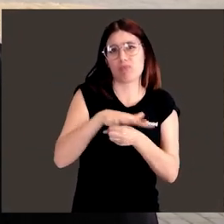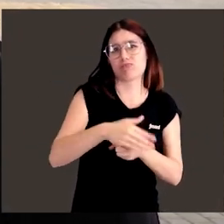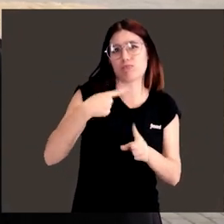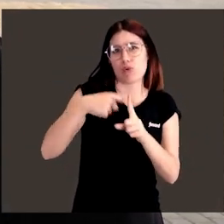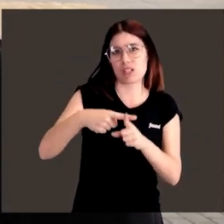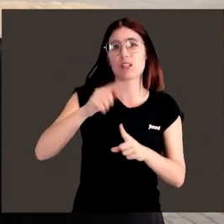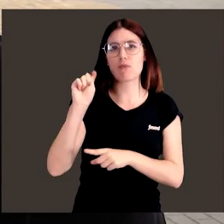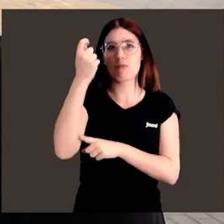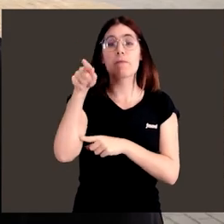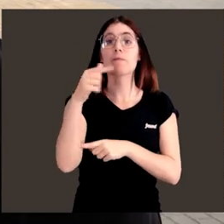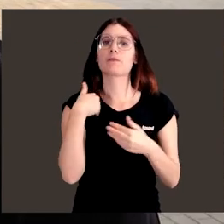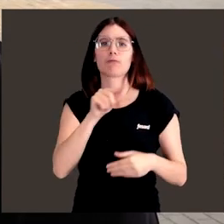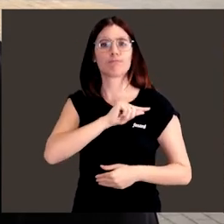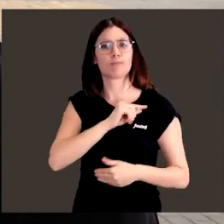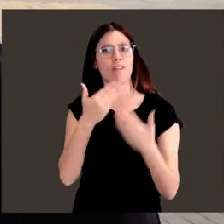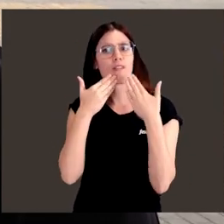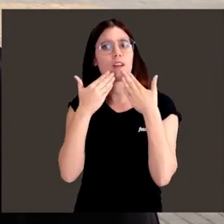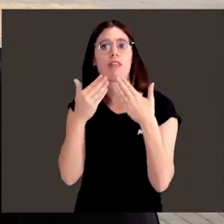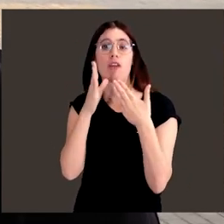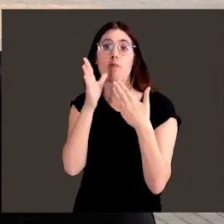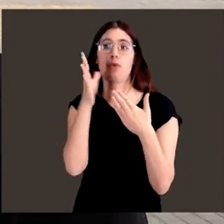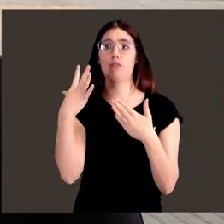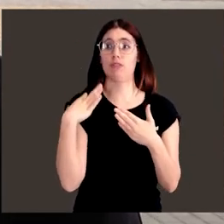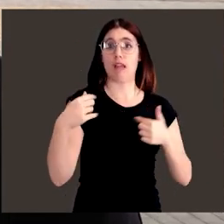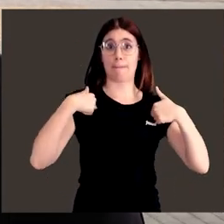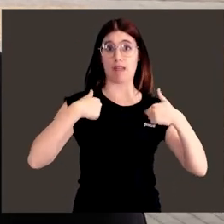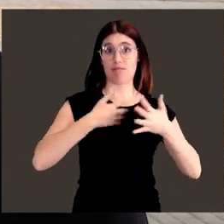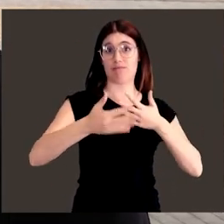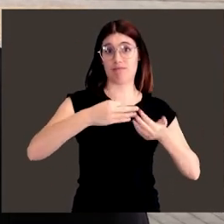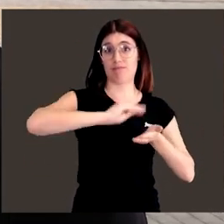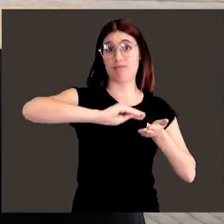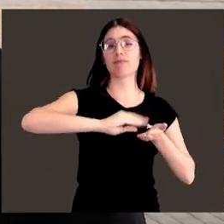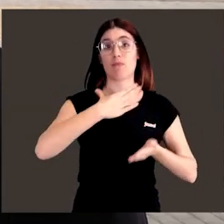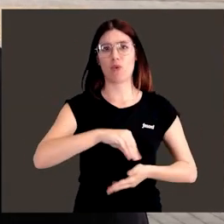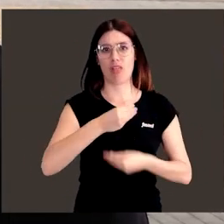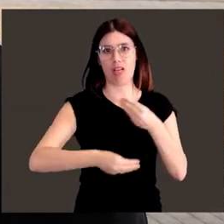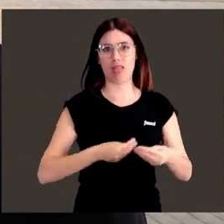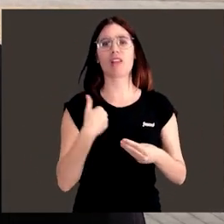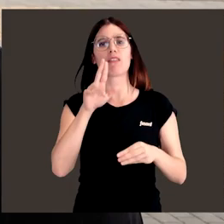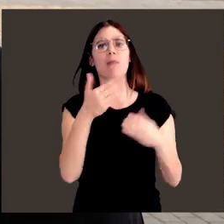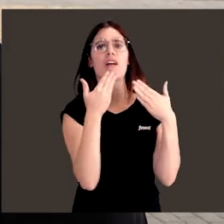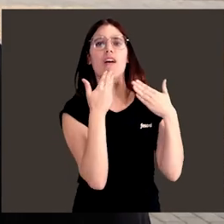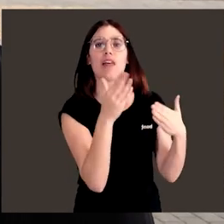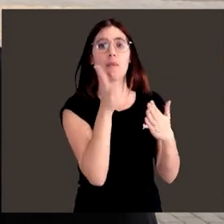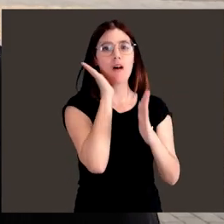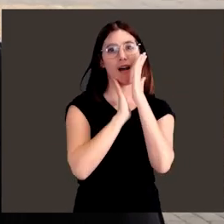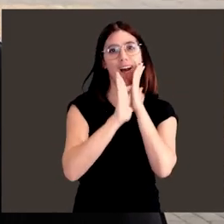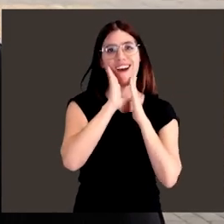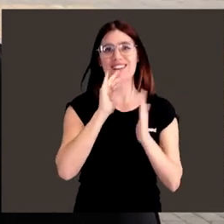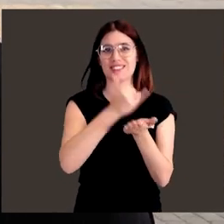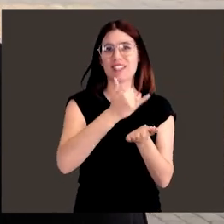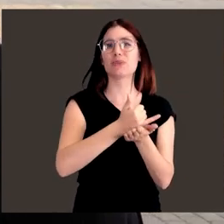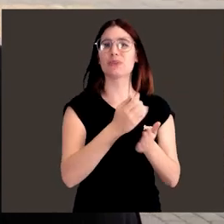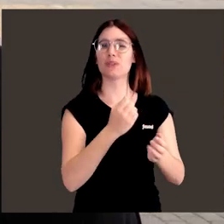Me siento realmente agradecida de que me hayan buscado, agradecida también del cariño del